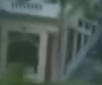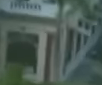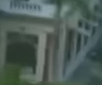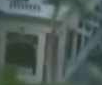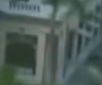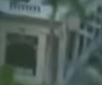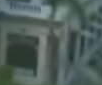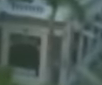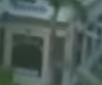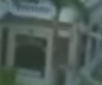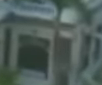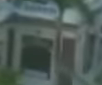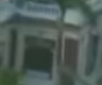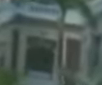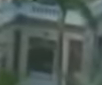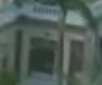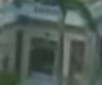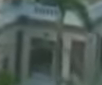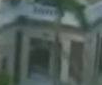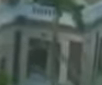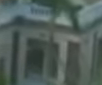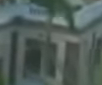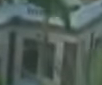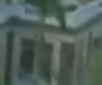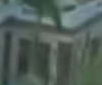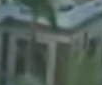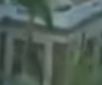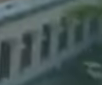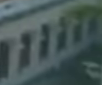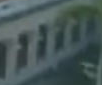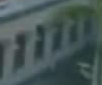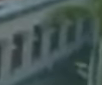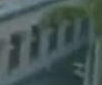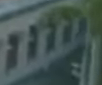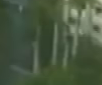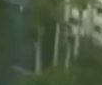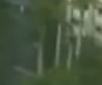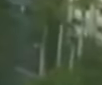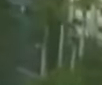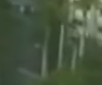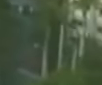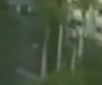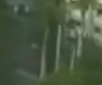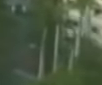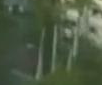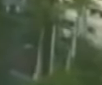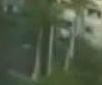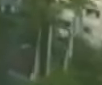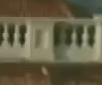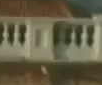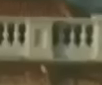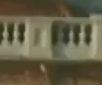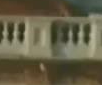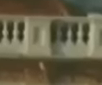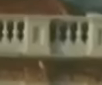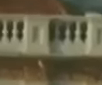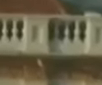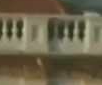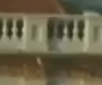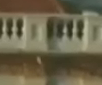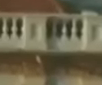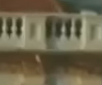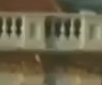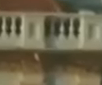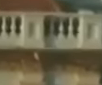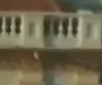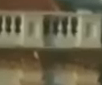independiente. Allí tienen también de cara a lo que será la conformación de este frente de paz, de diálogo, que siempre ha impulsado el presidente